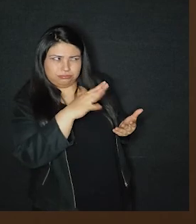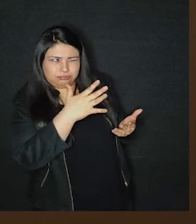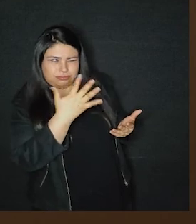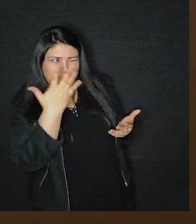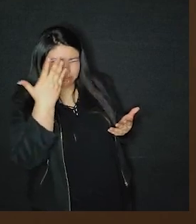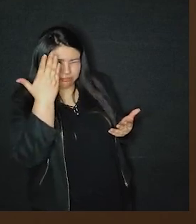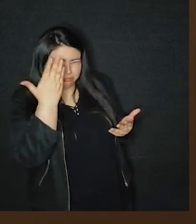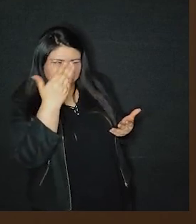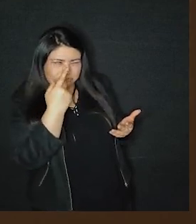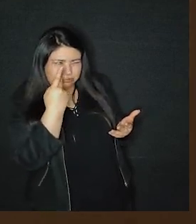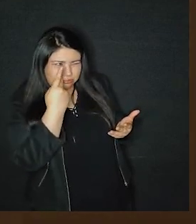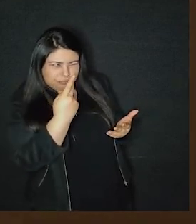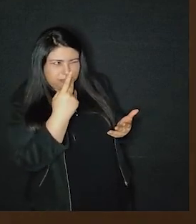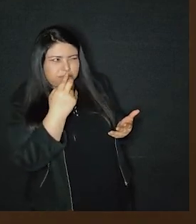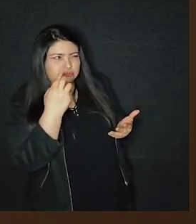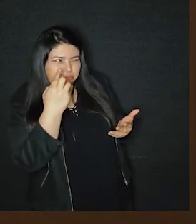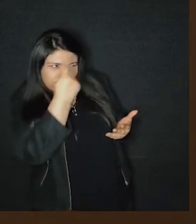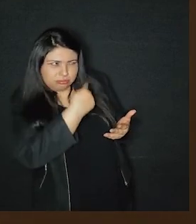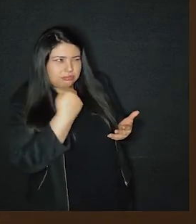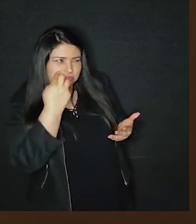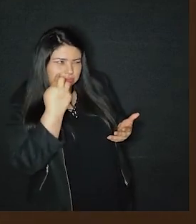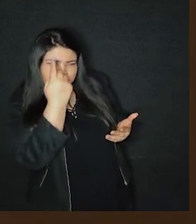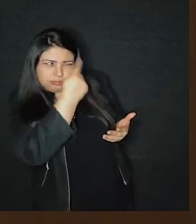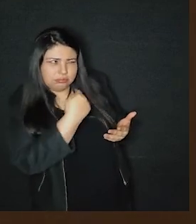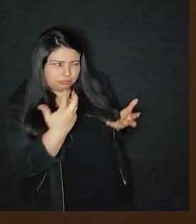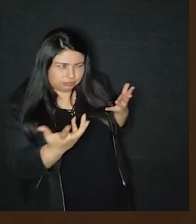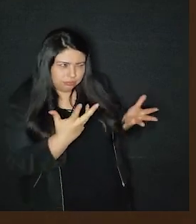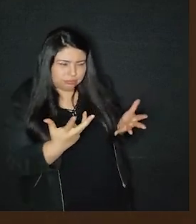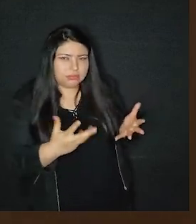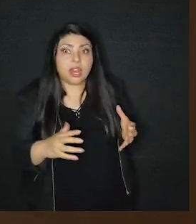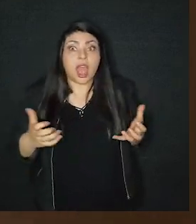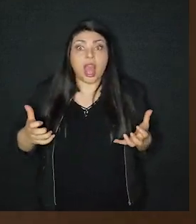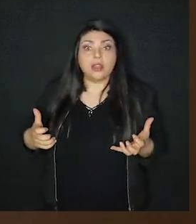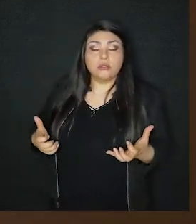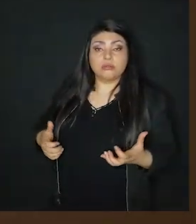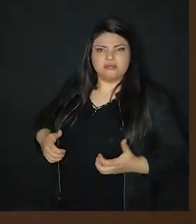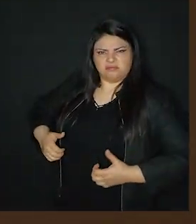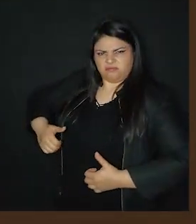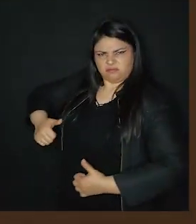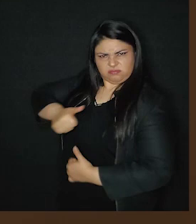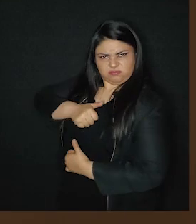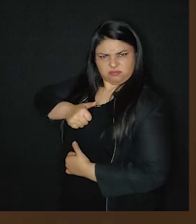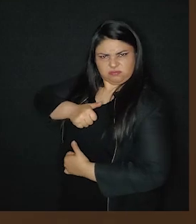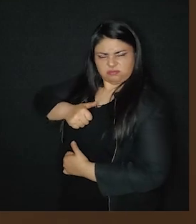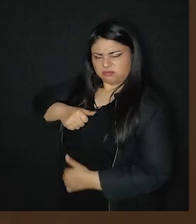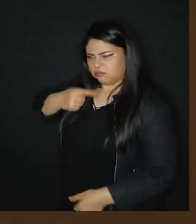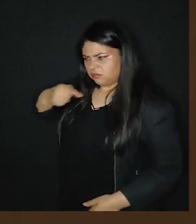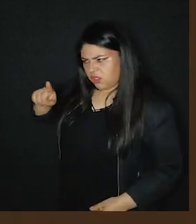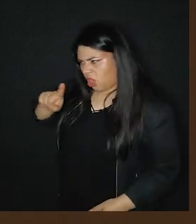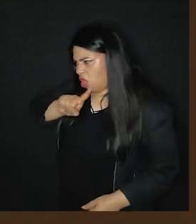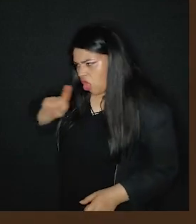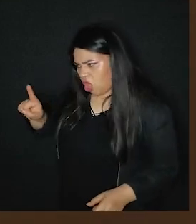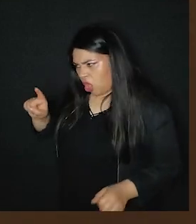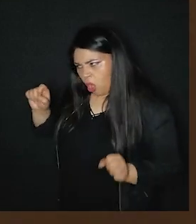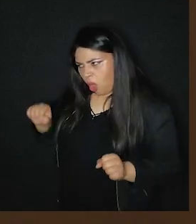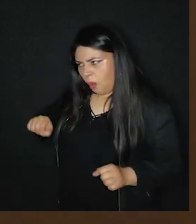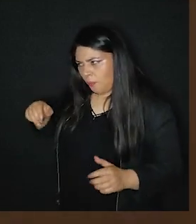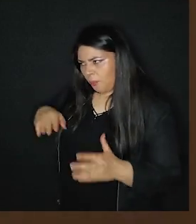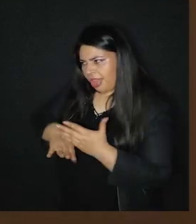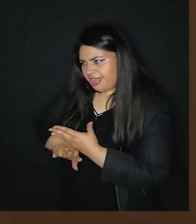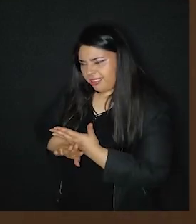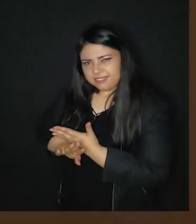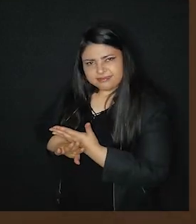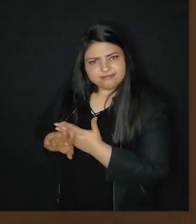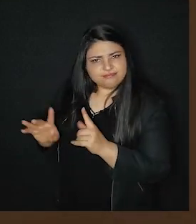Face le decía yo de la Face de mi papá la Face me Pues nos parecemos y me repite You Can't going verdad Y entonces